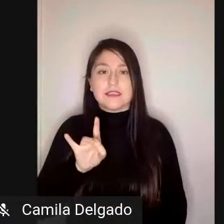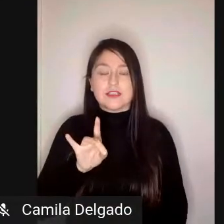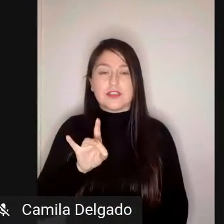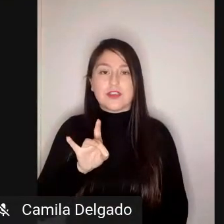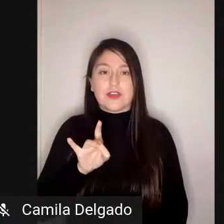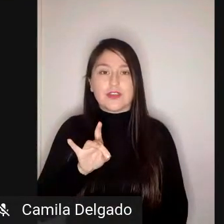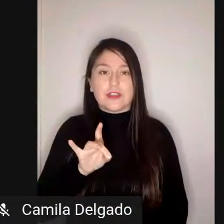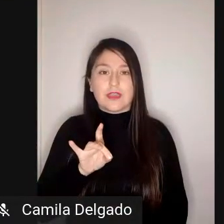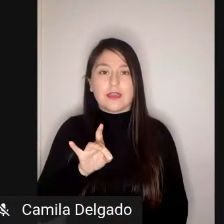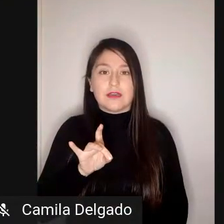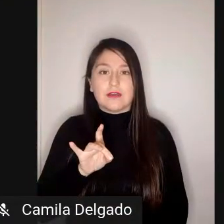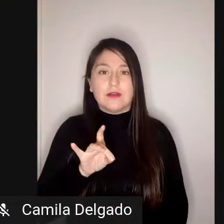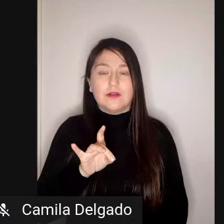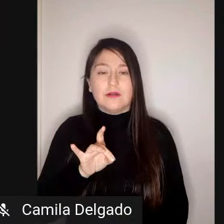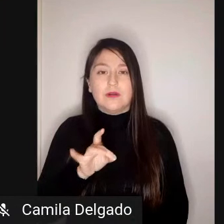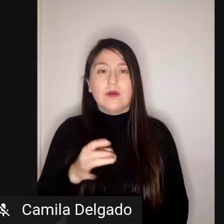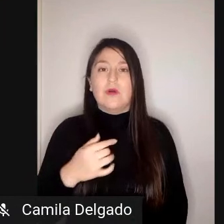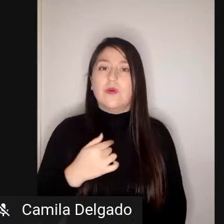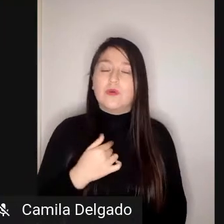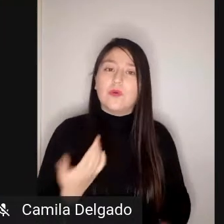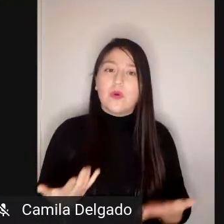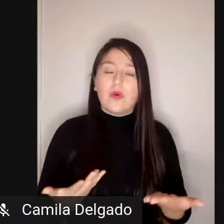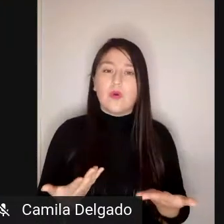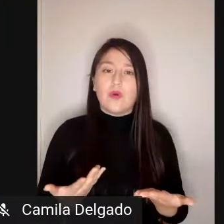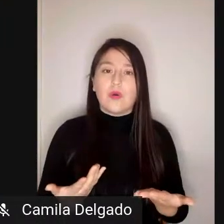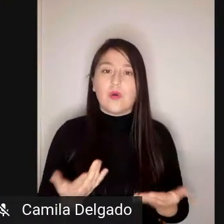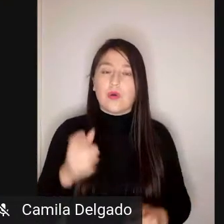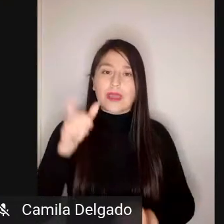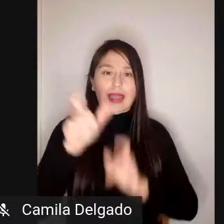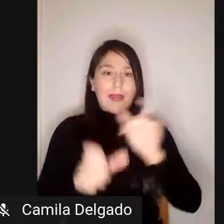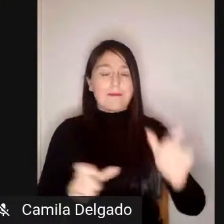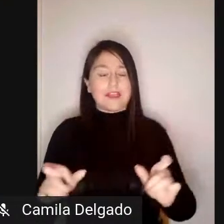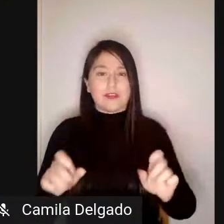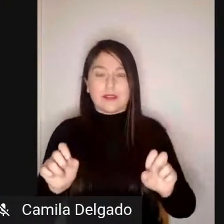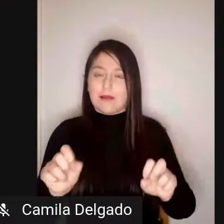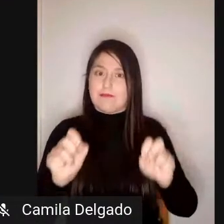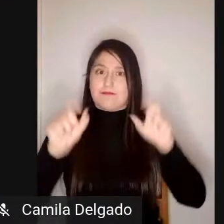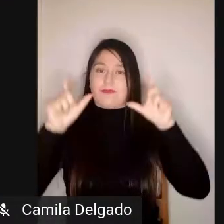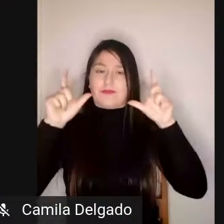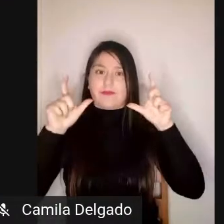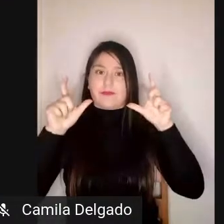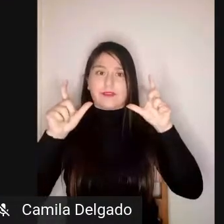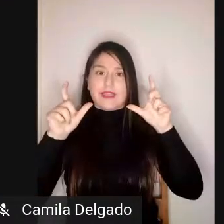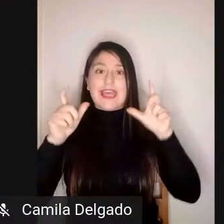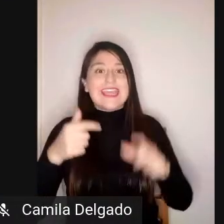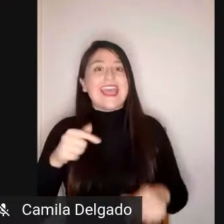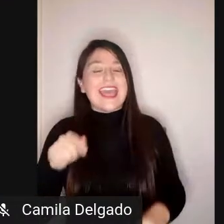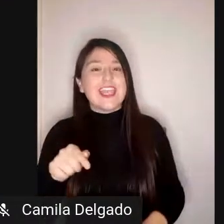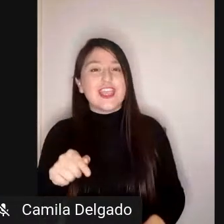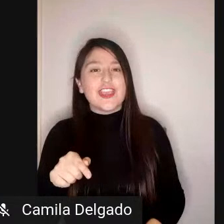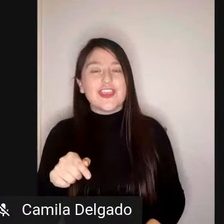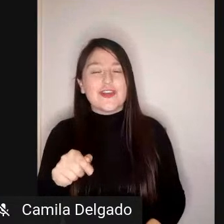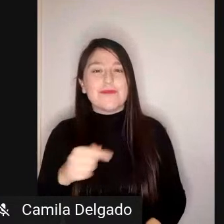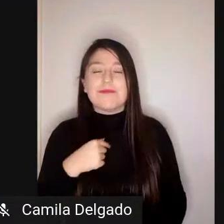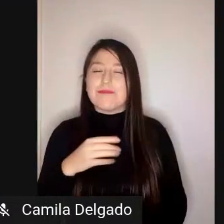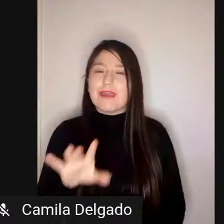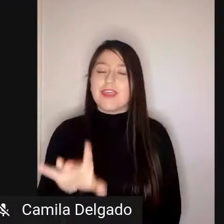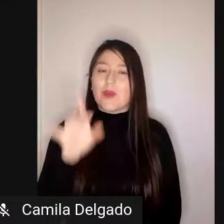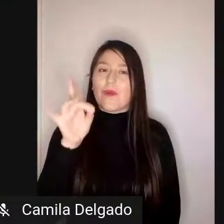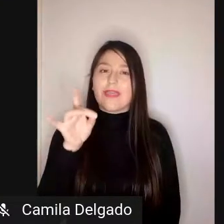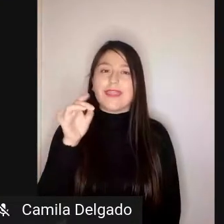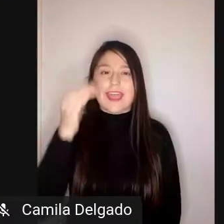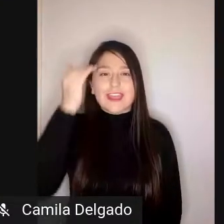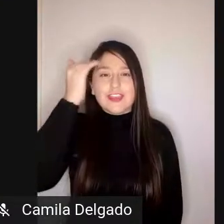tenga o hace que las personas reaccionen frente a, y eso es lo que me pude dar cuenta en esos días, o sea, ver en la Plaza